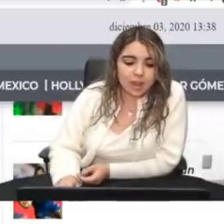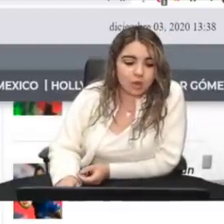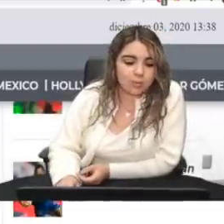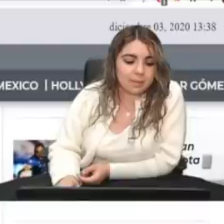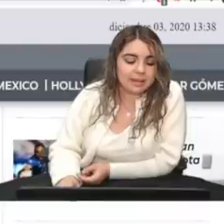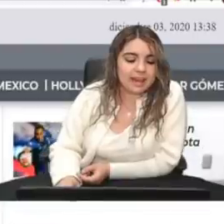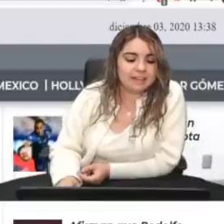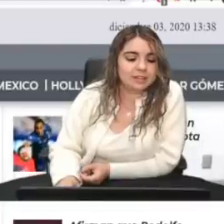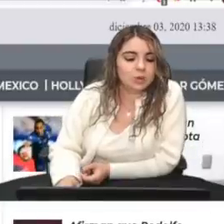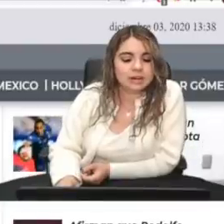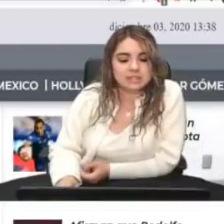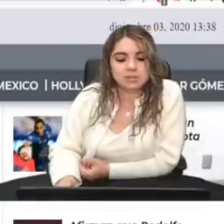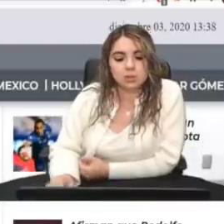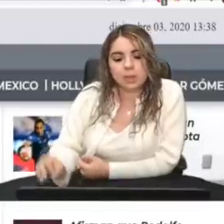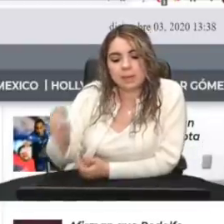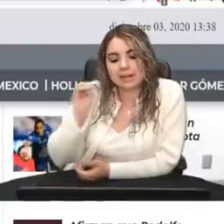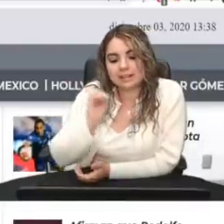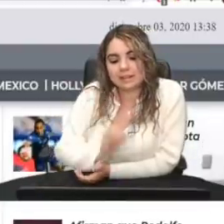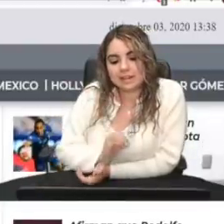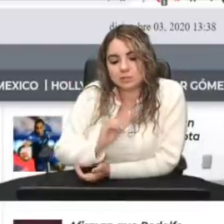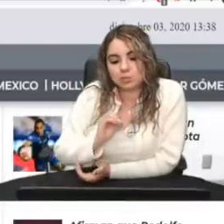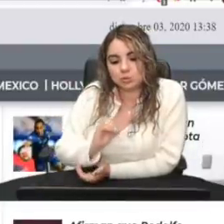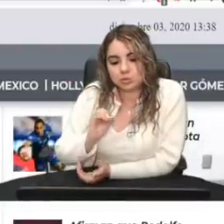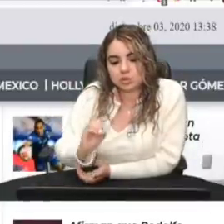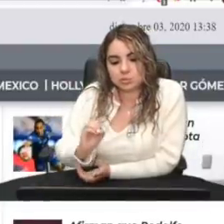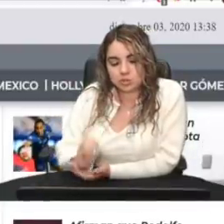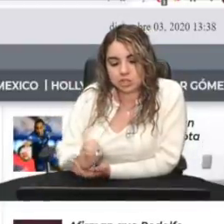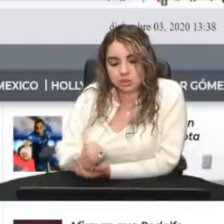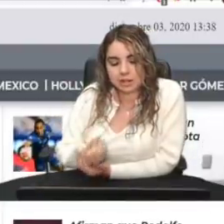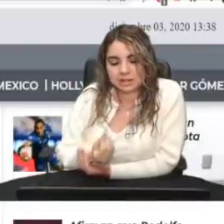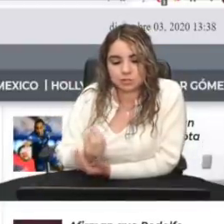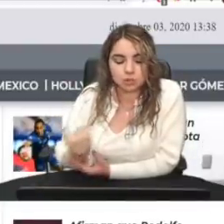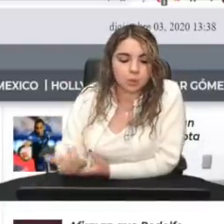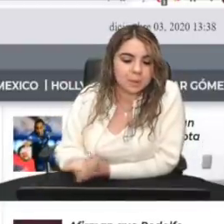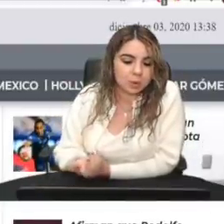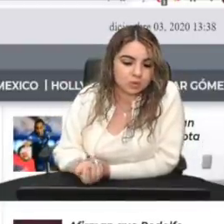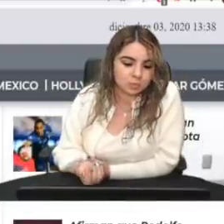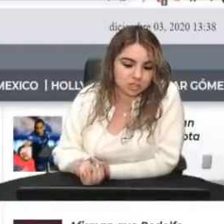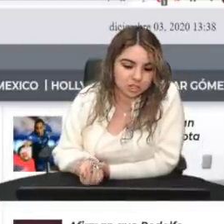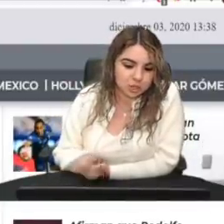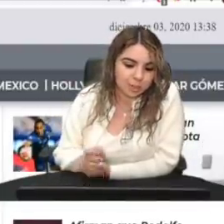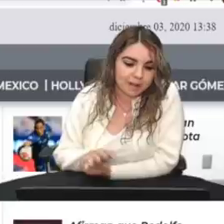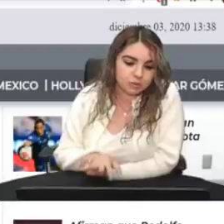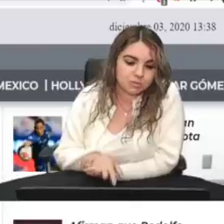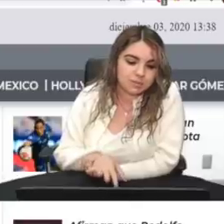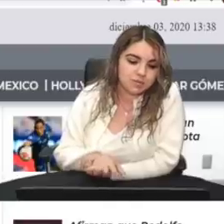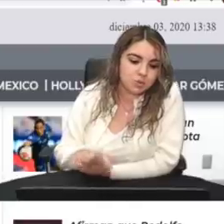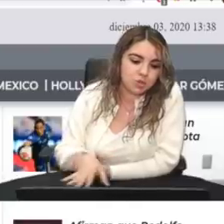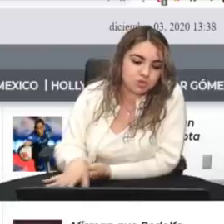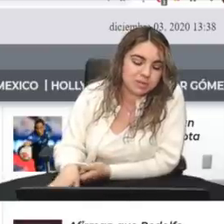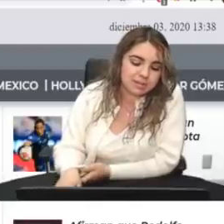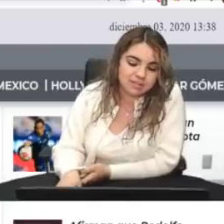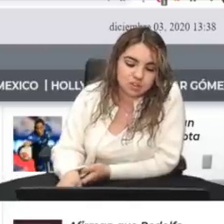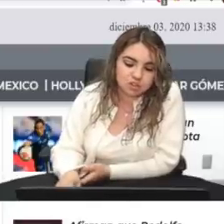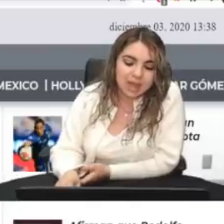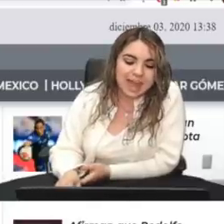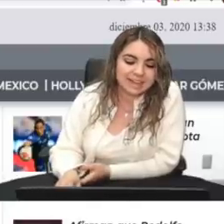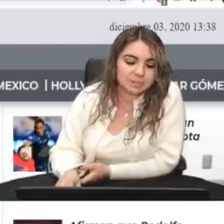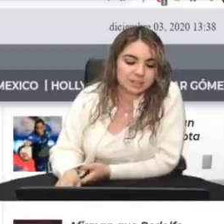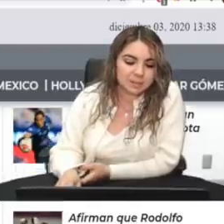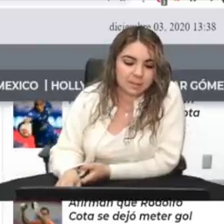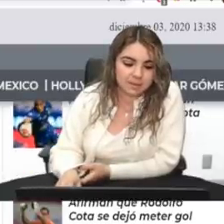espera que la economía mexicana tenga un crecimiento entre el 3.6% y el 3.4% para el 2021 y